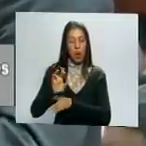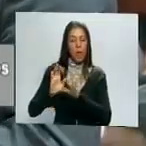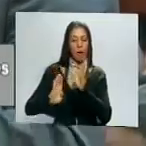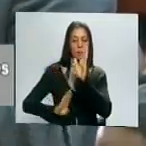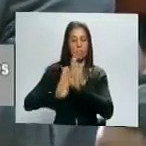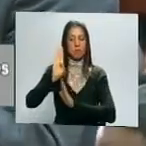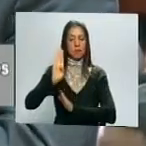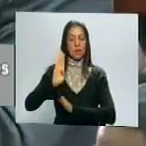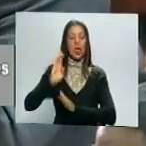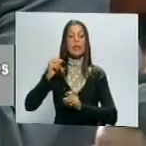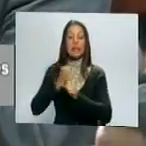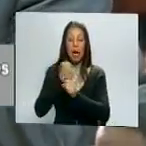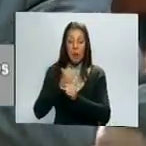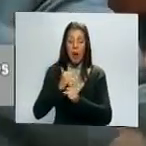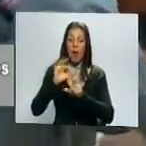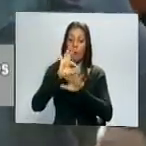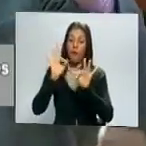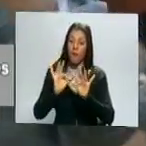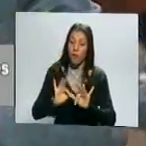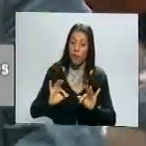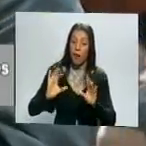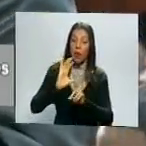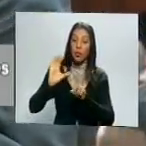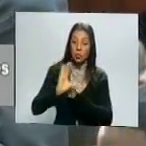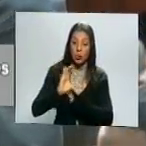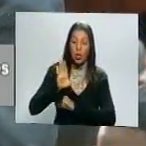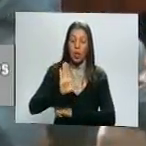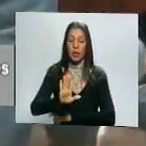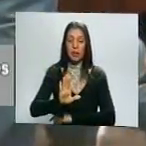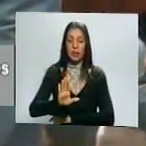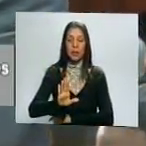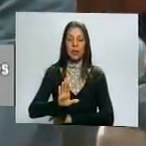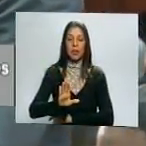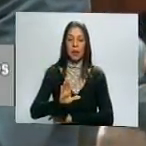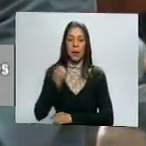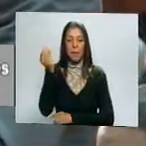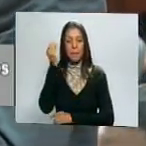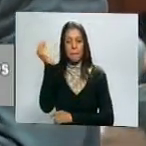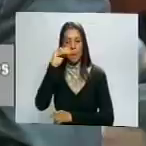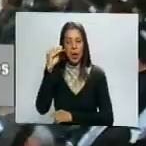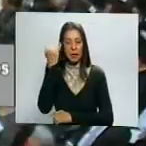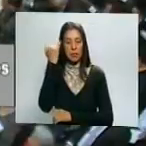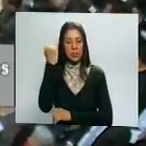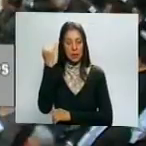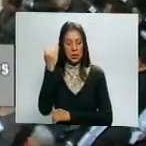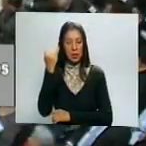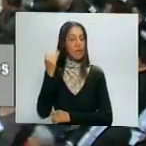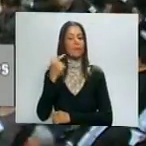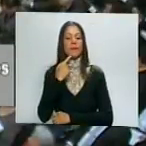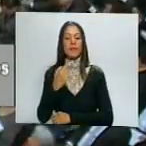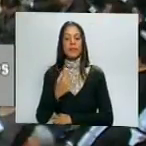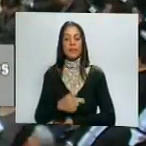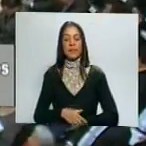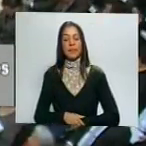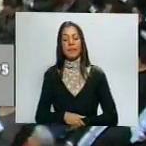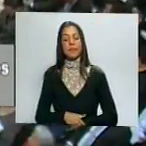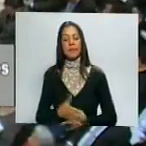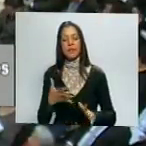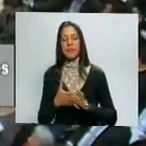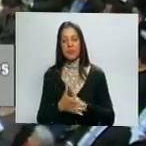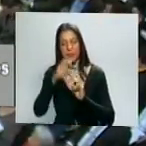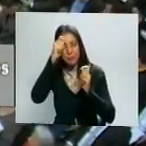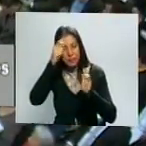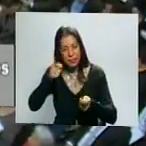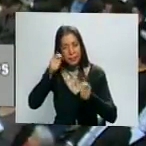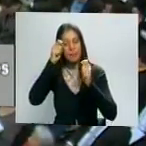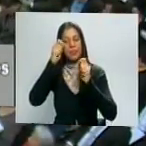trabajo. Y debo decirlo y a sumar algo más a lo que mi colega constituyente acaba de decir, es el